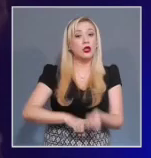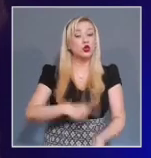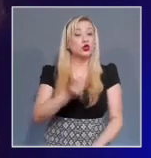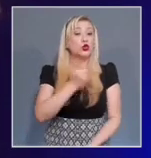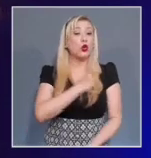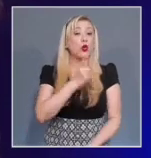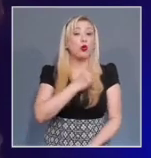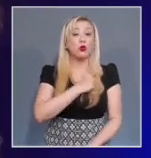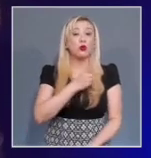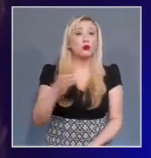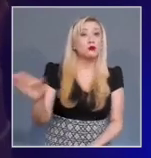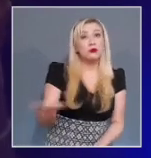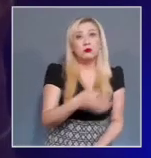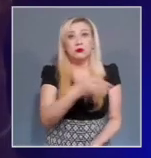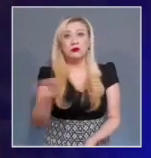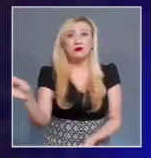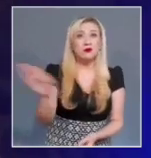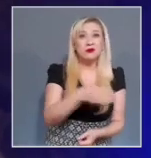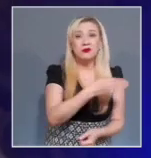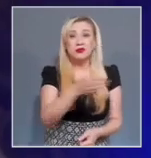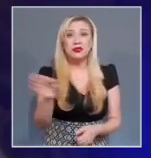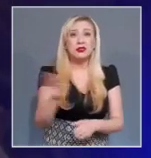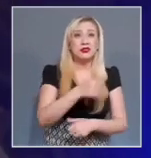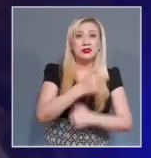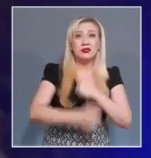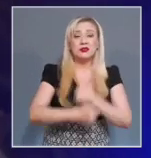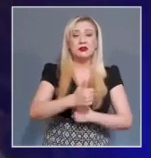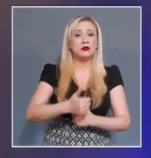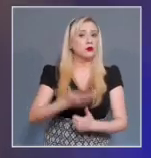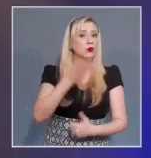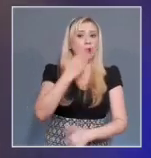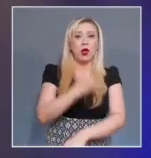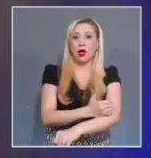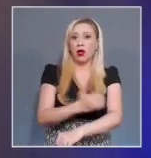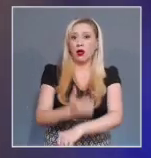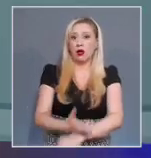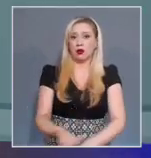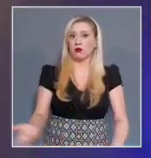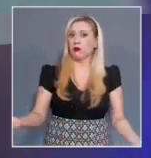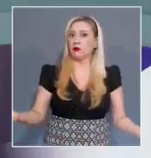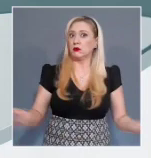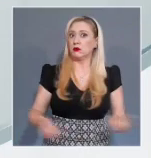alguna. Para el canal del Poder Judicial de la Federación, Óscar González.